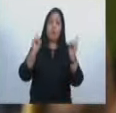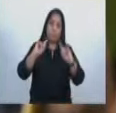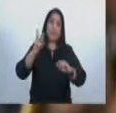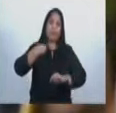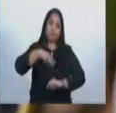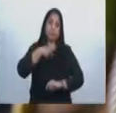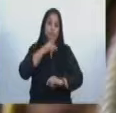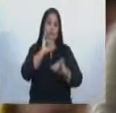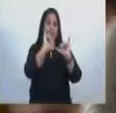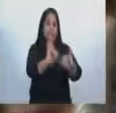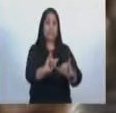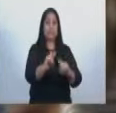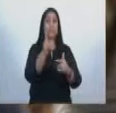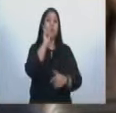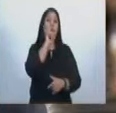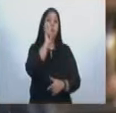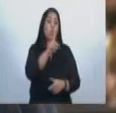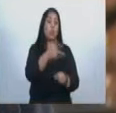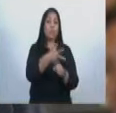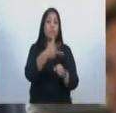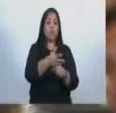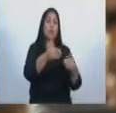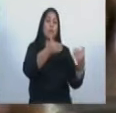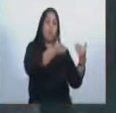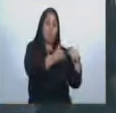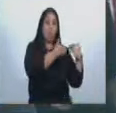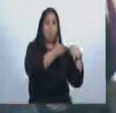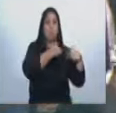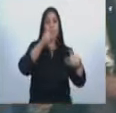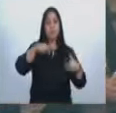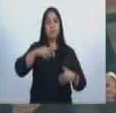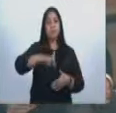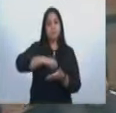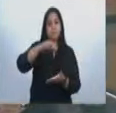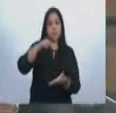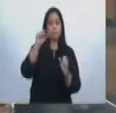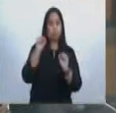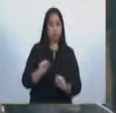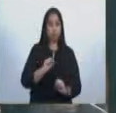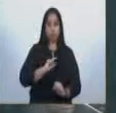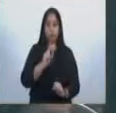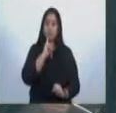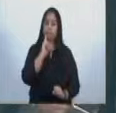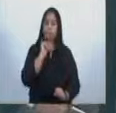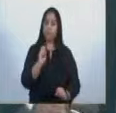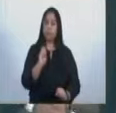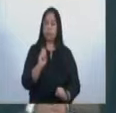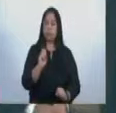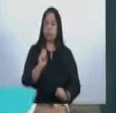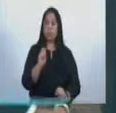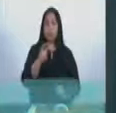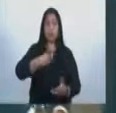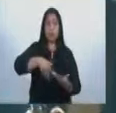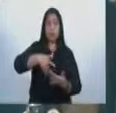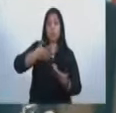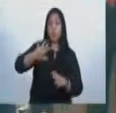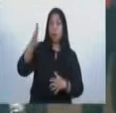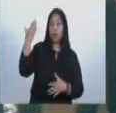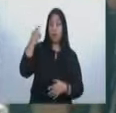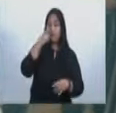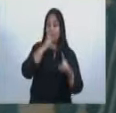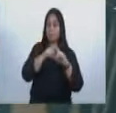en la juventud de Guatemala el compromiso con que este país puede ser mucho mejor de lo que ha sido